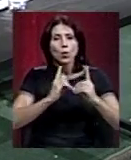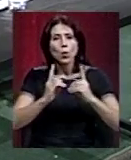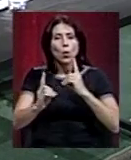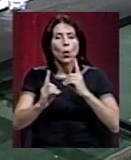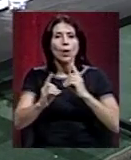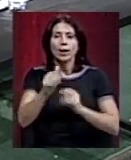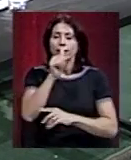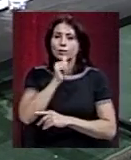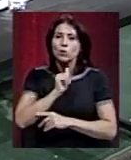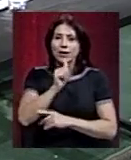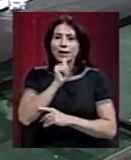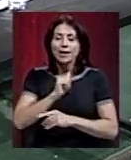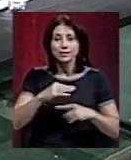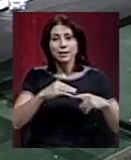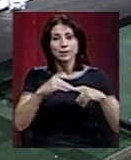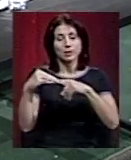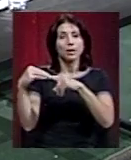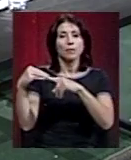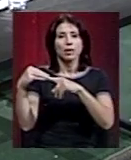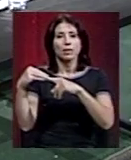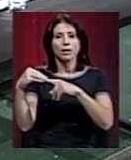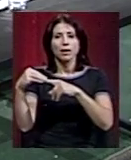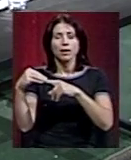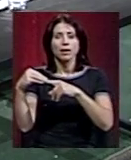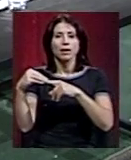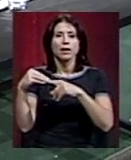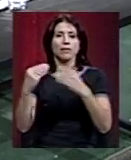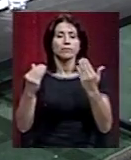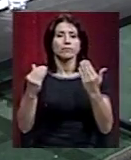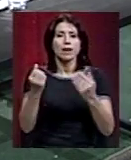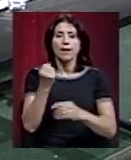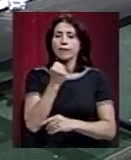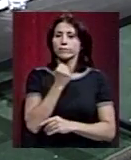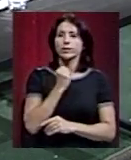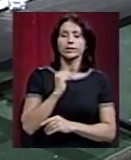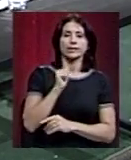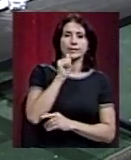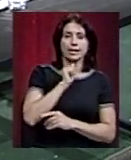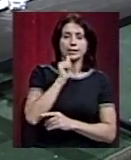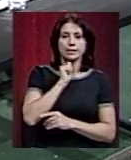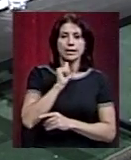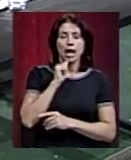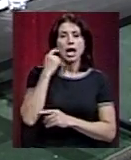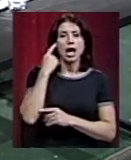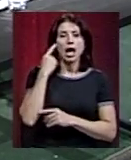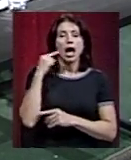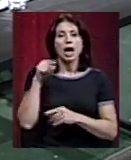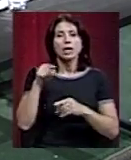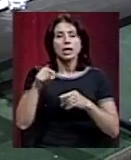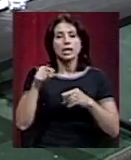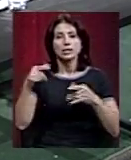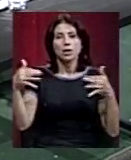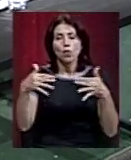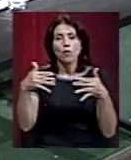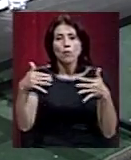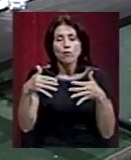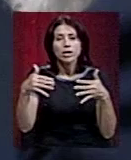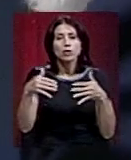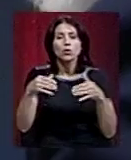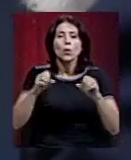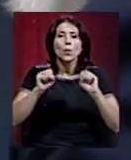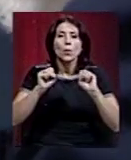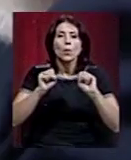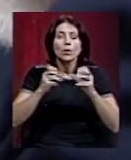la tolerancia y especialmente la resistencia a que el conflicto pudiera darse o la solución al conflicto pudiera darse